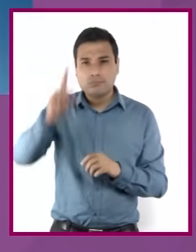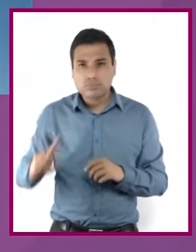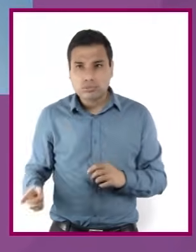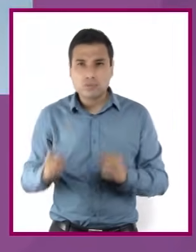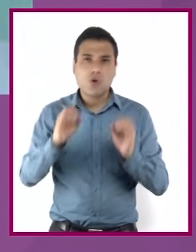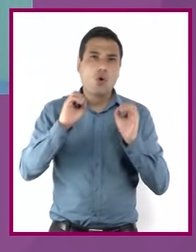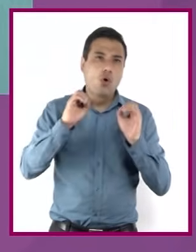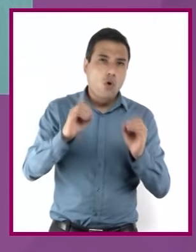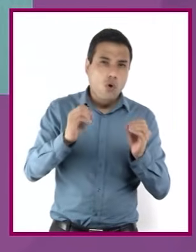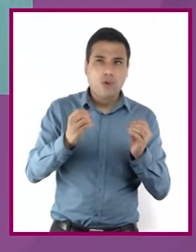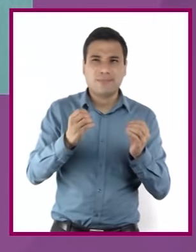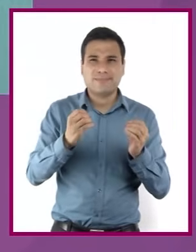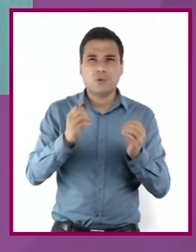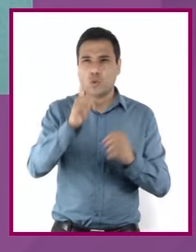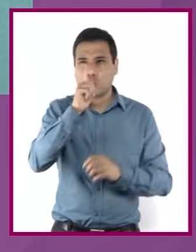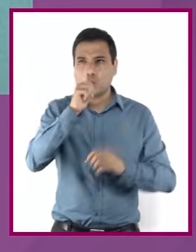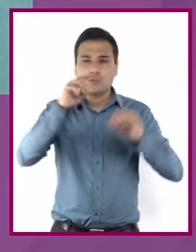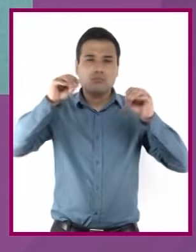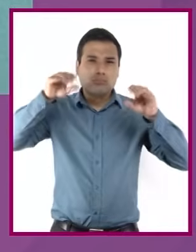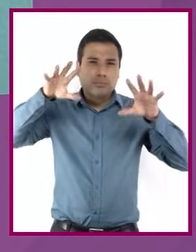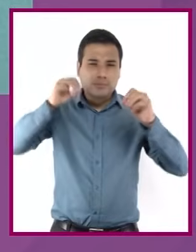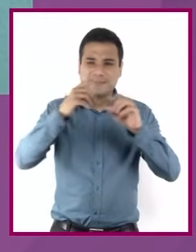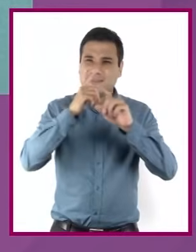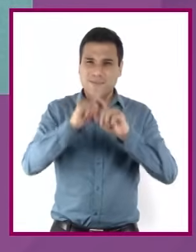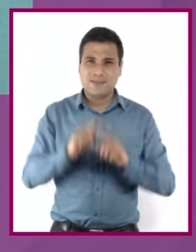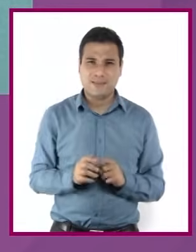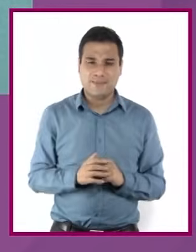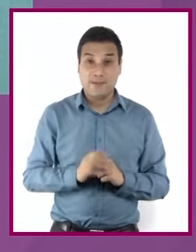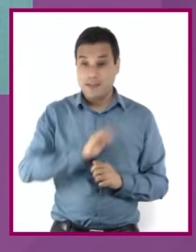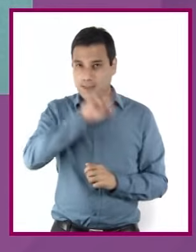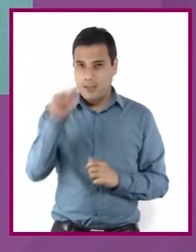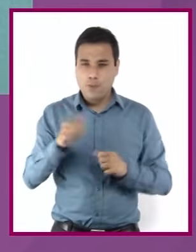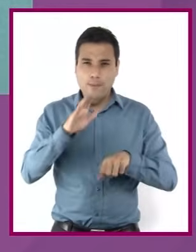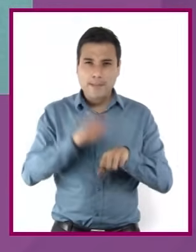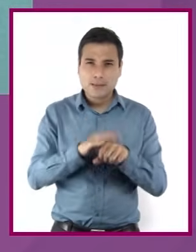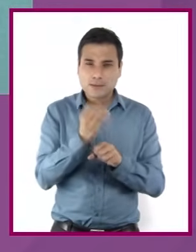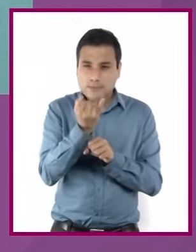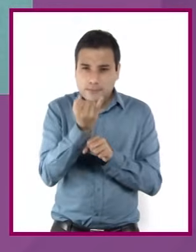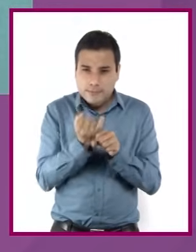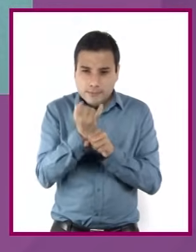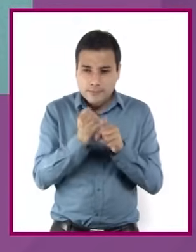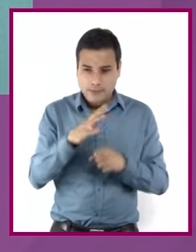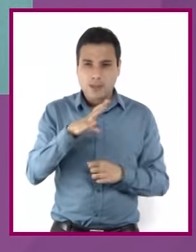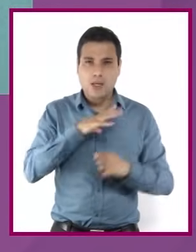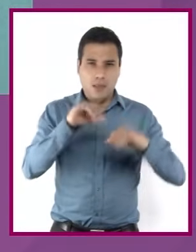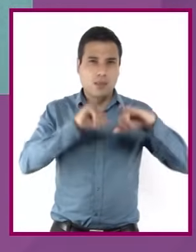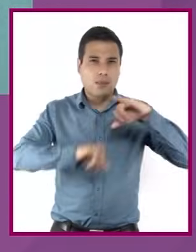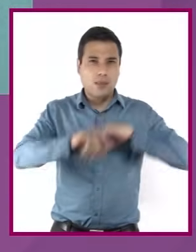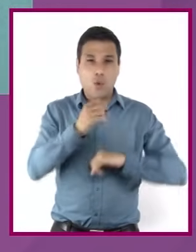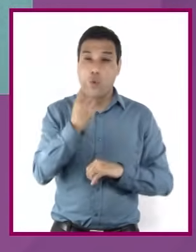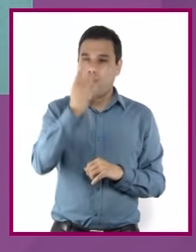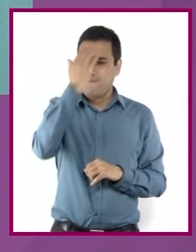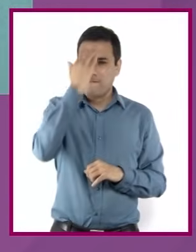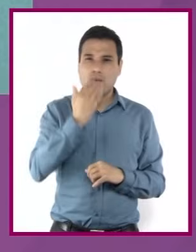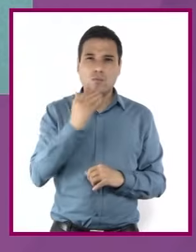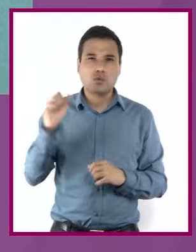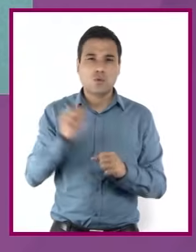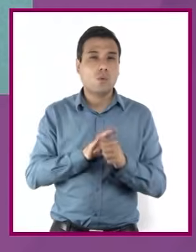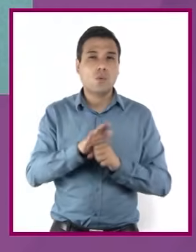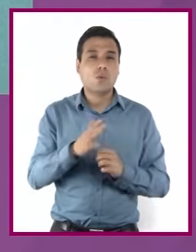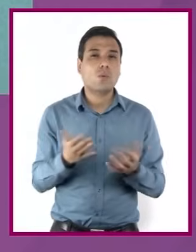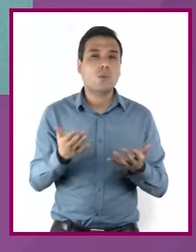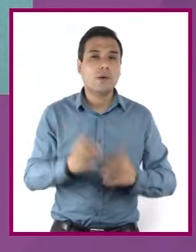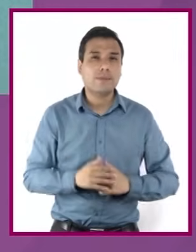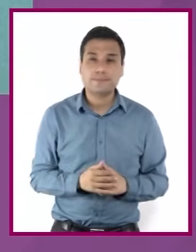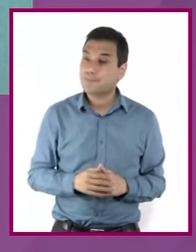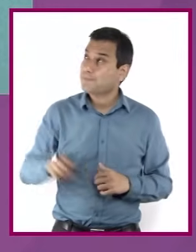en la atmósfera. Para indagar más en esto, se diseñaron varios experimentos y entre los más famosos se encontraron los realizados